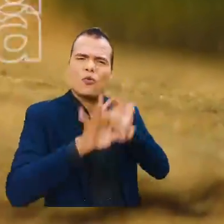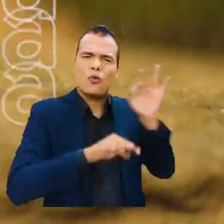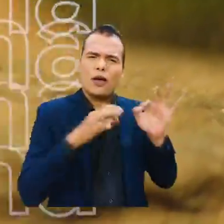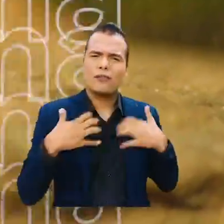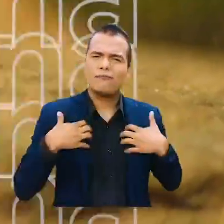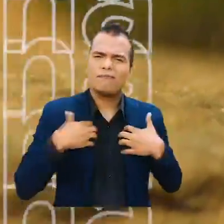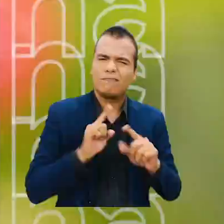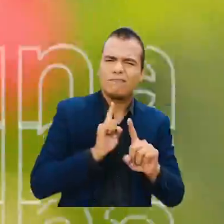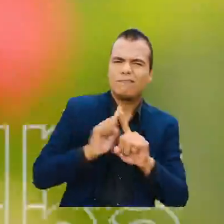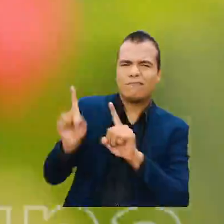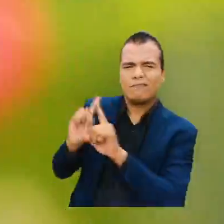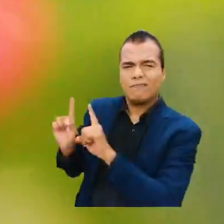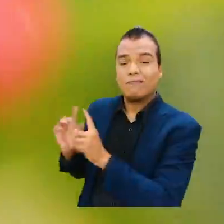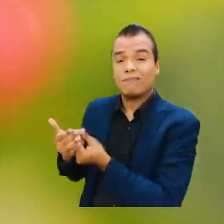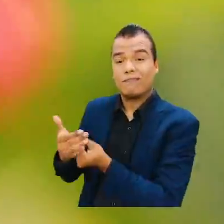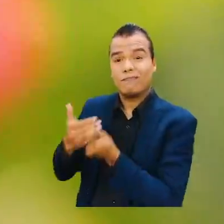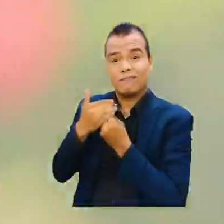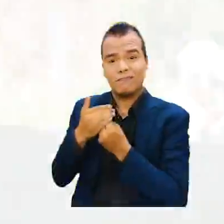somos fauna,